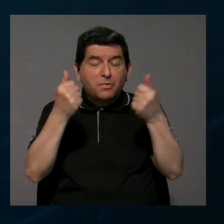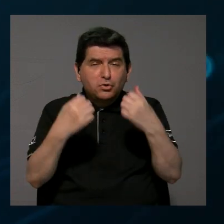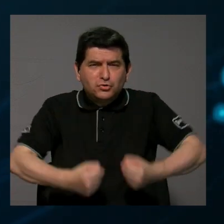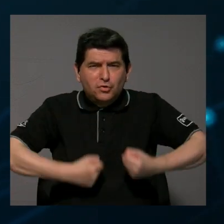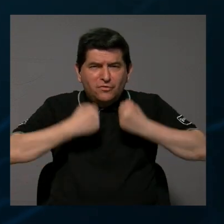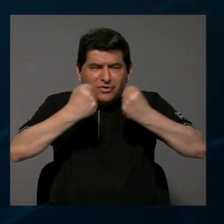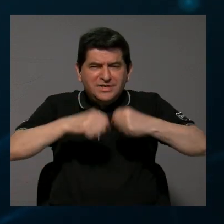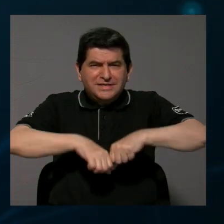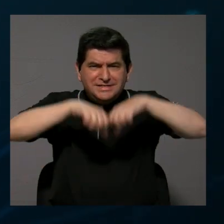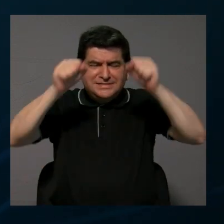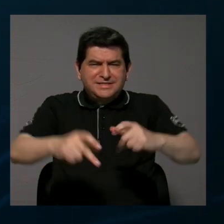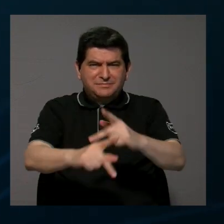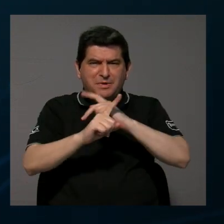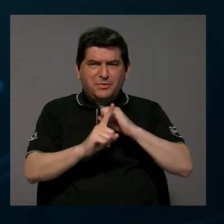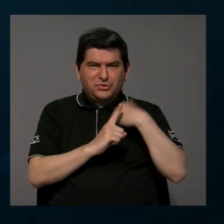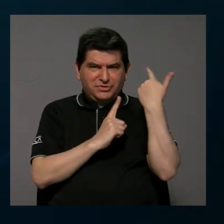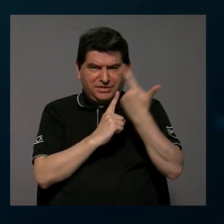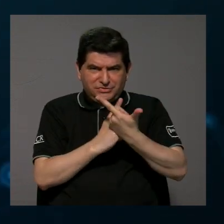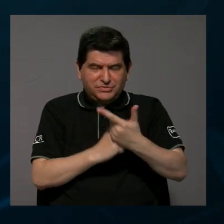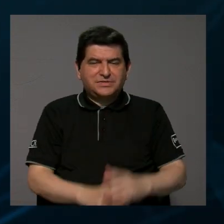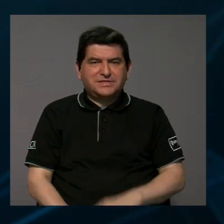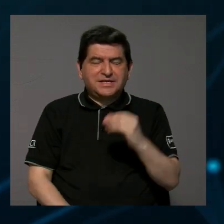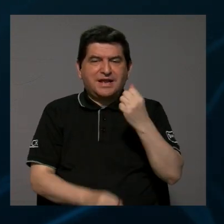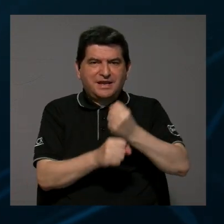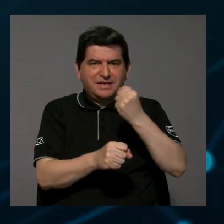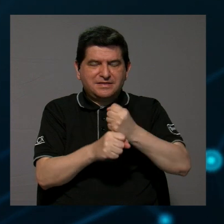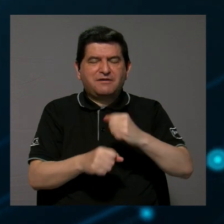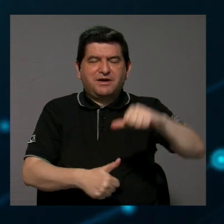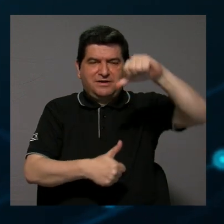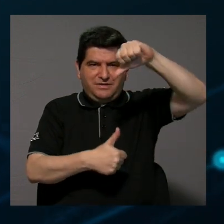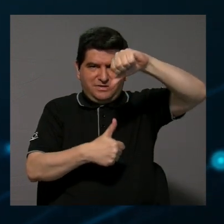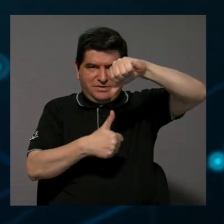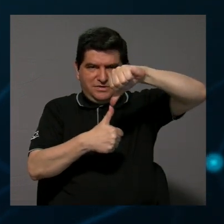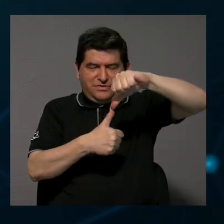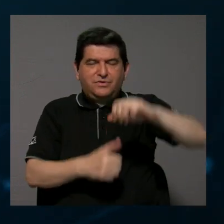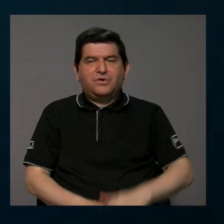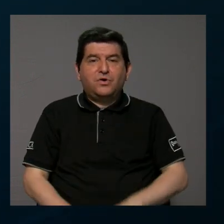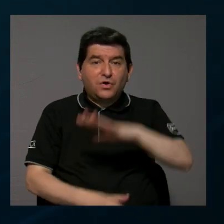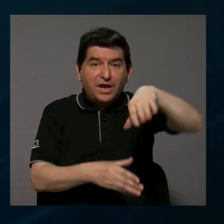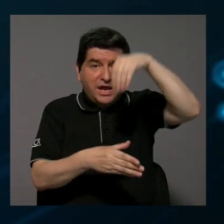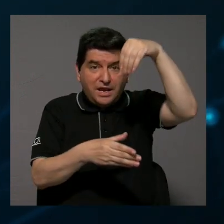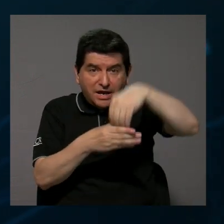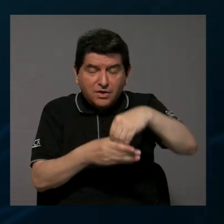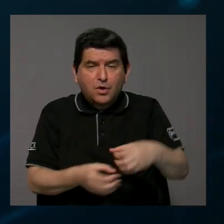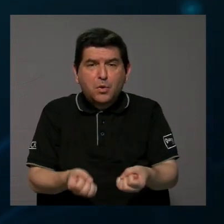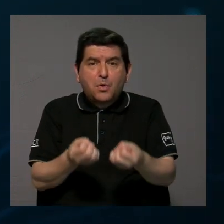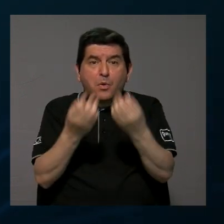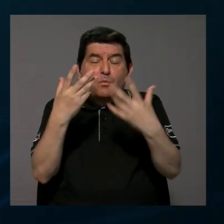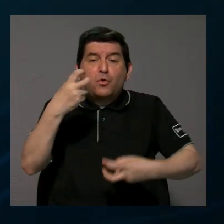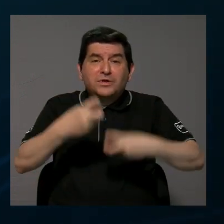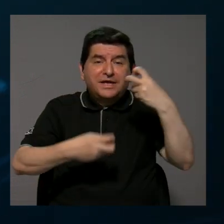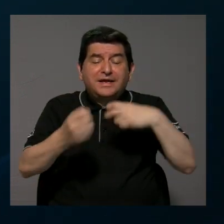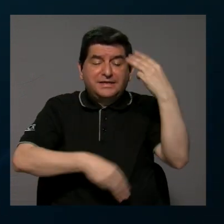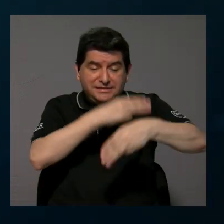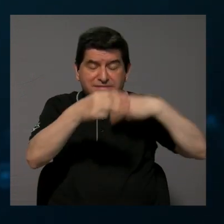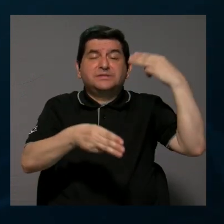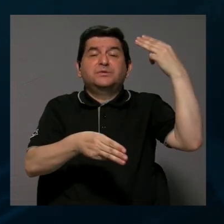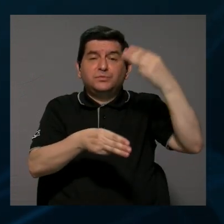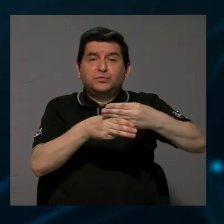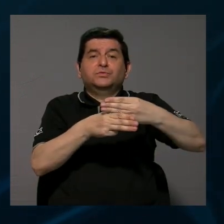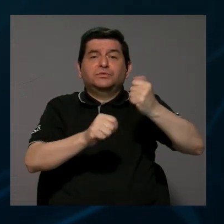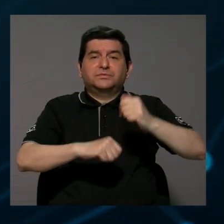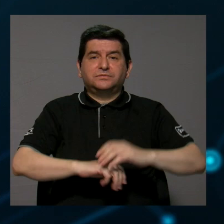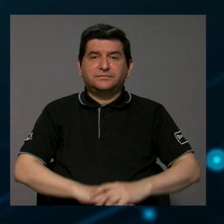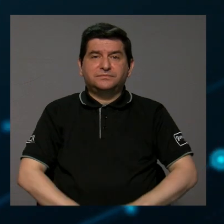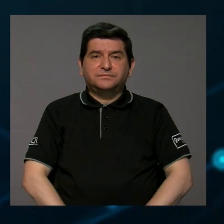Es urgente fortalecer los sistemas de protección social y empleo en Centroamérica en el contexto de múltiples crisis